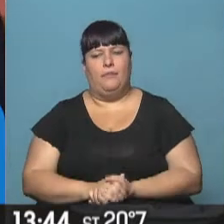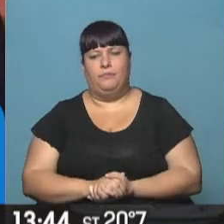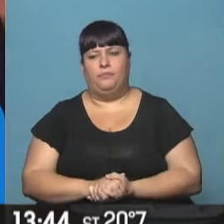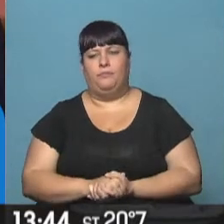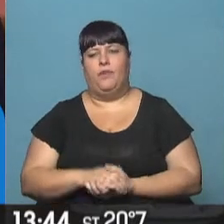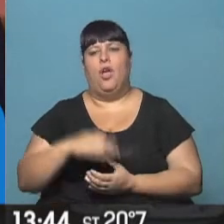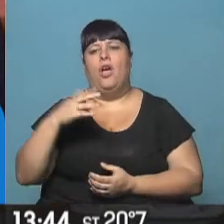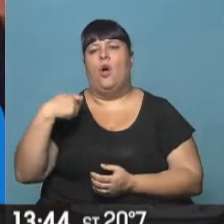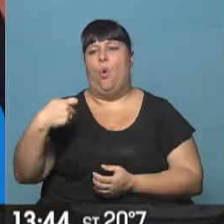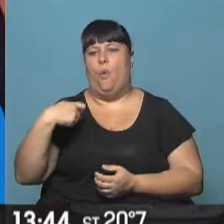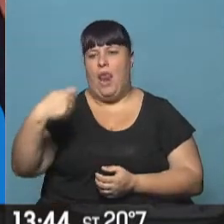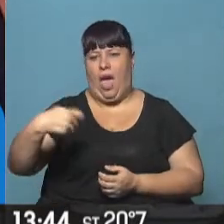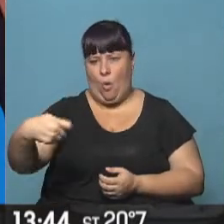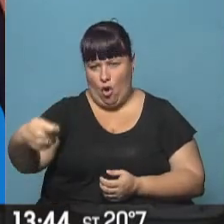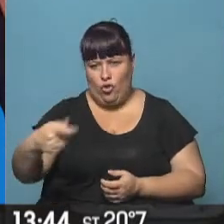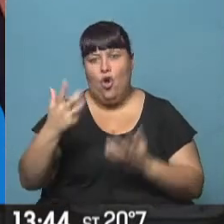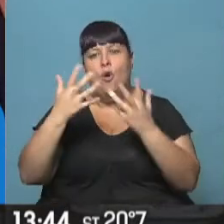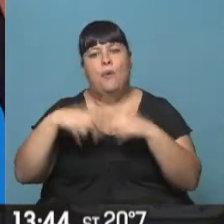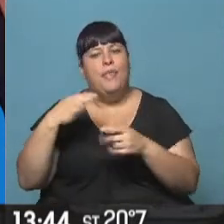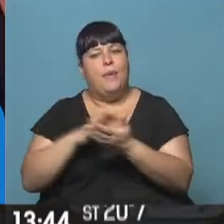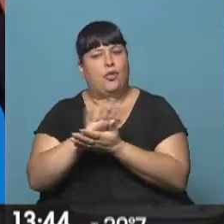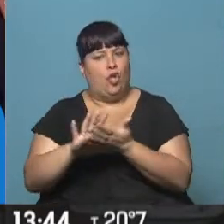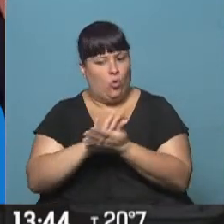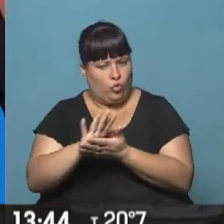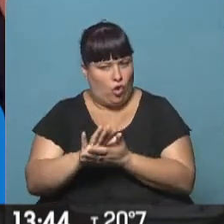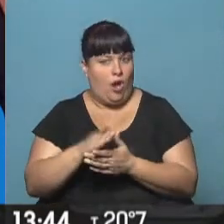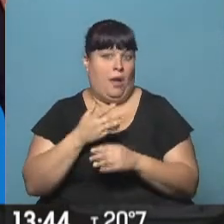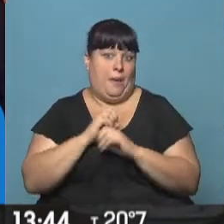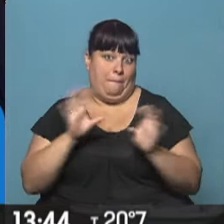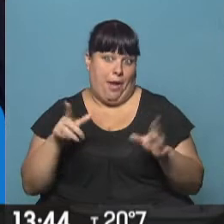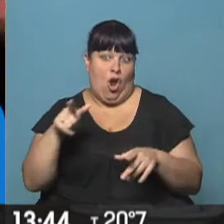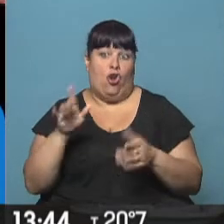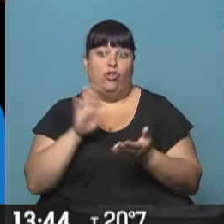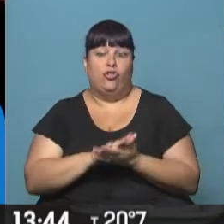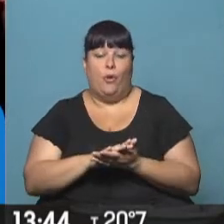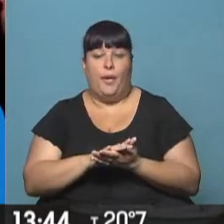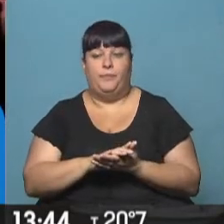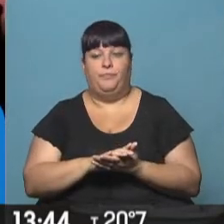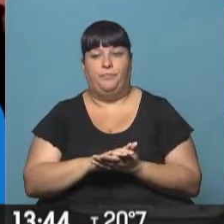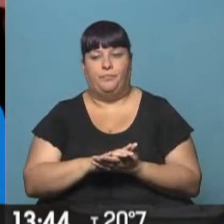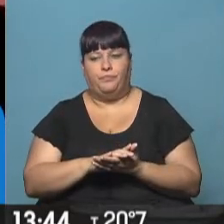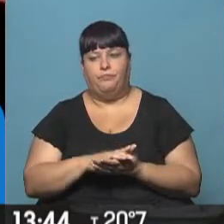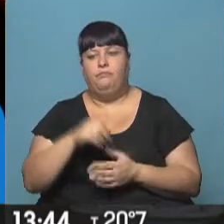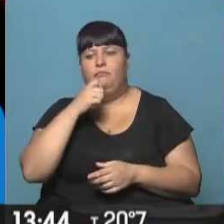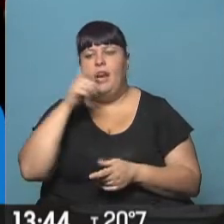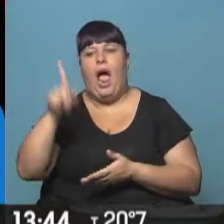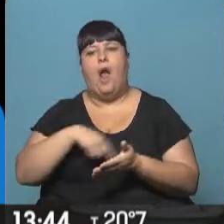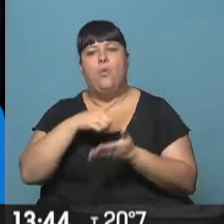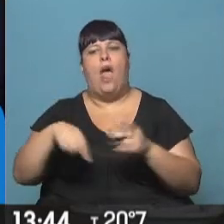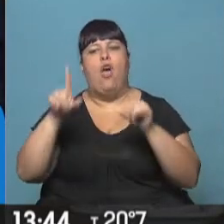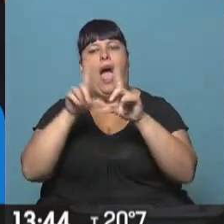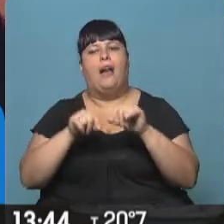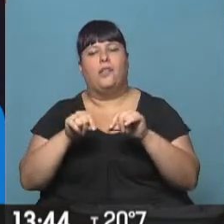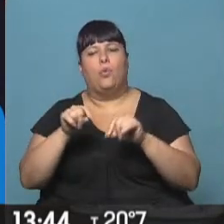las moratorias previsionales. Era un problema que teníamos que resolver, más aún en el caso de haber derogado el